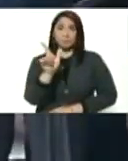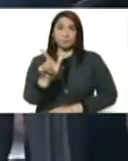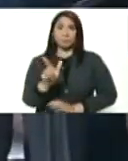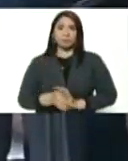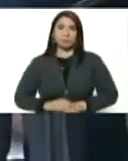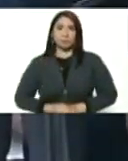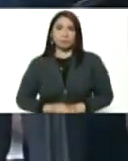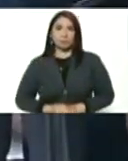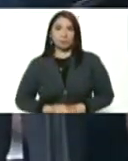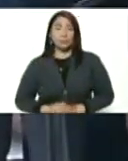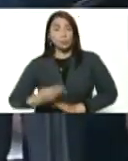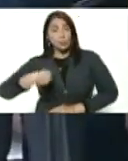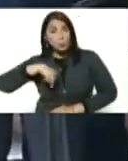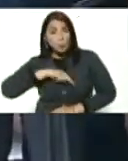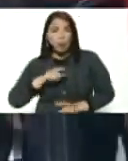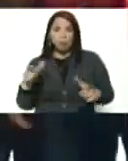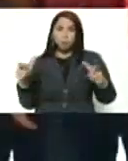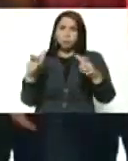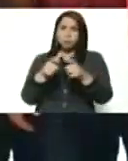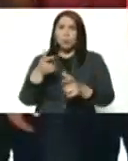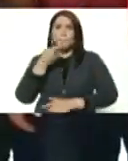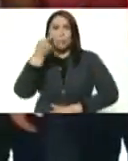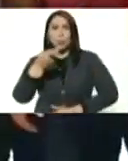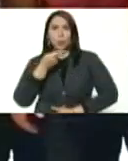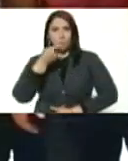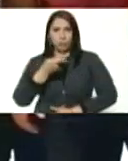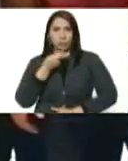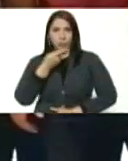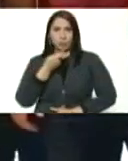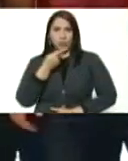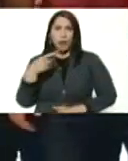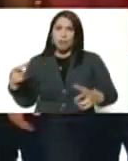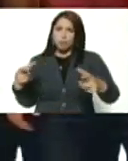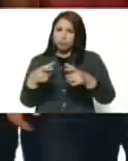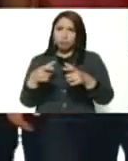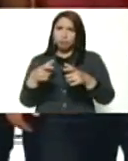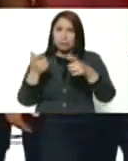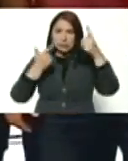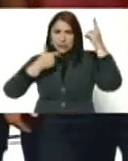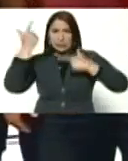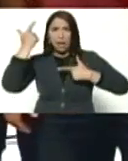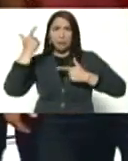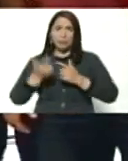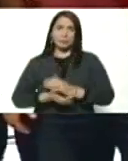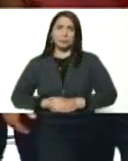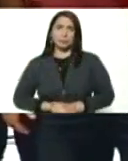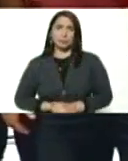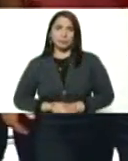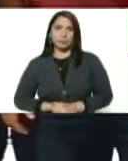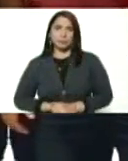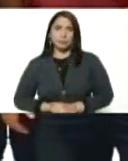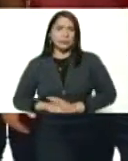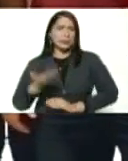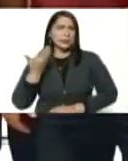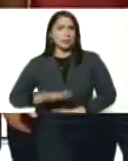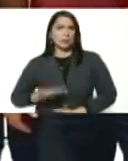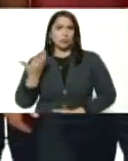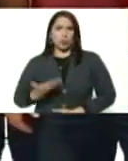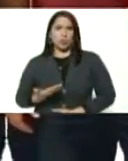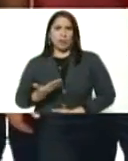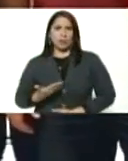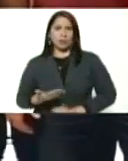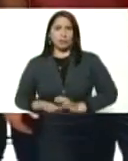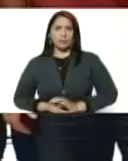Venezuela, nuestro partido, el partido del comandante Chávez, ha sido un factor fundamental, ha sido